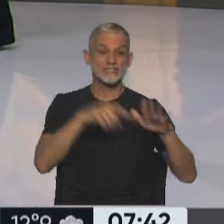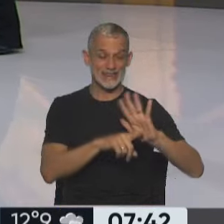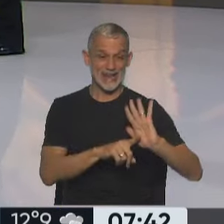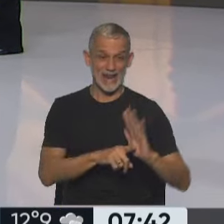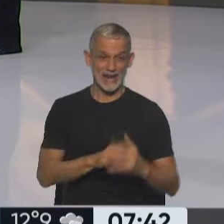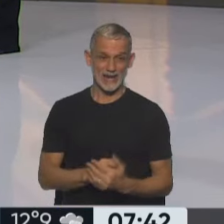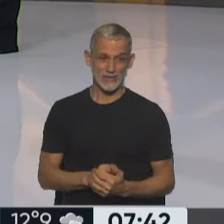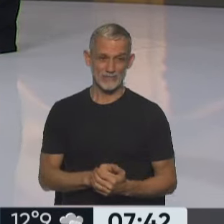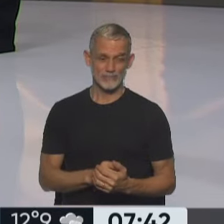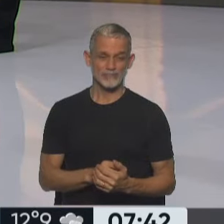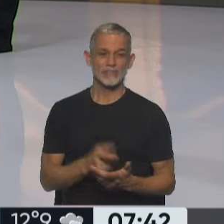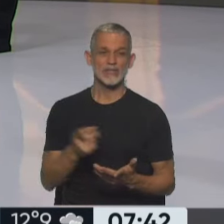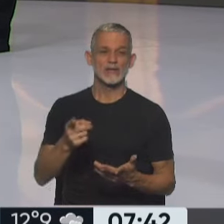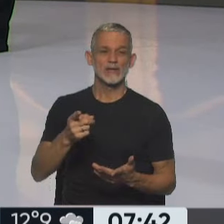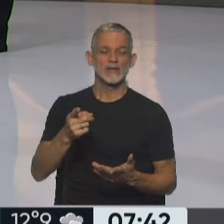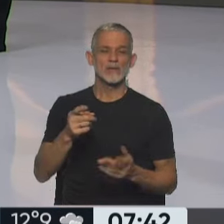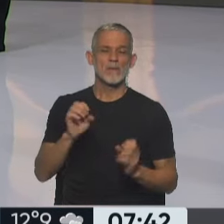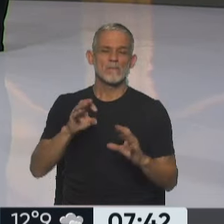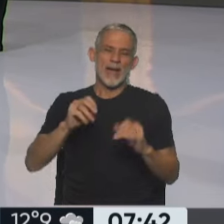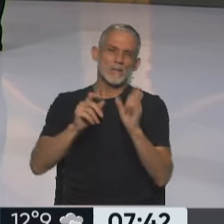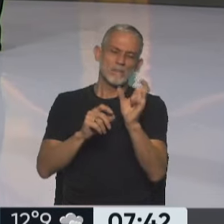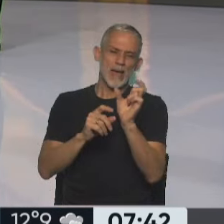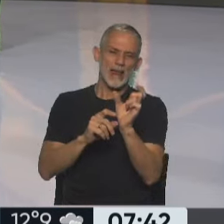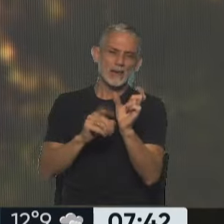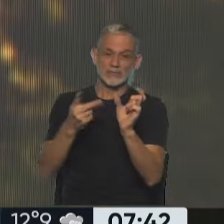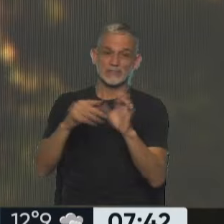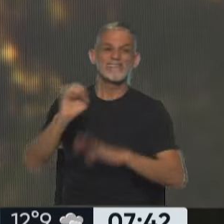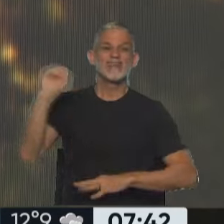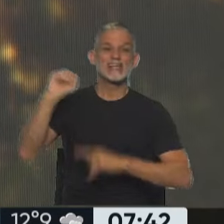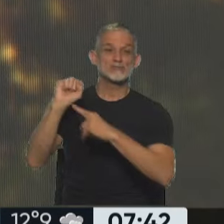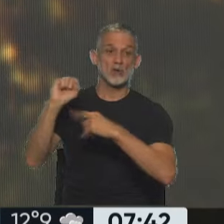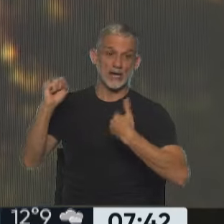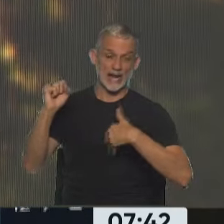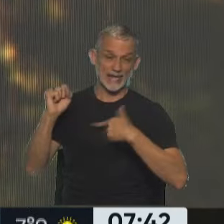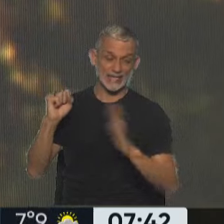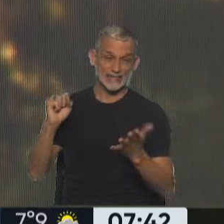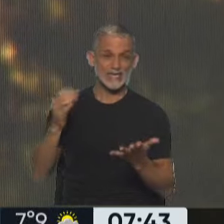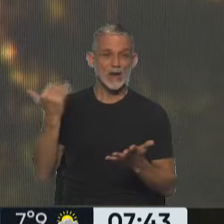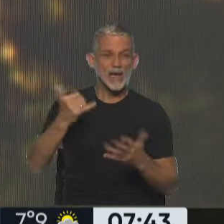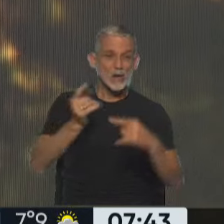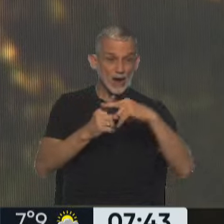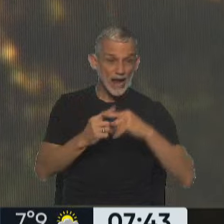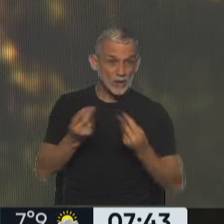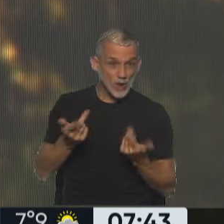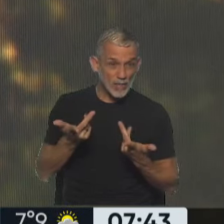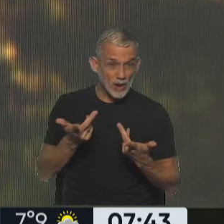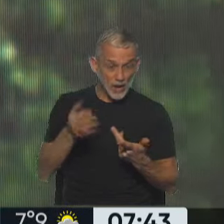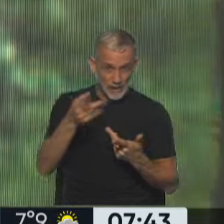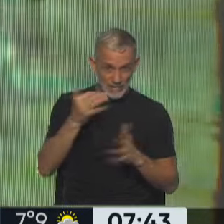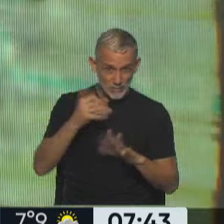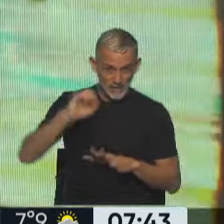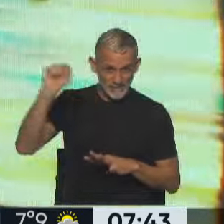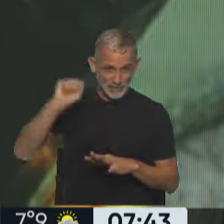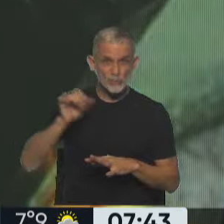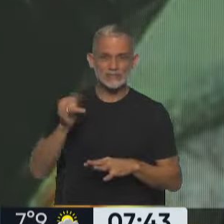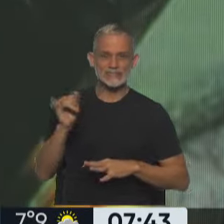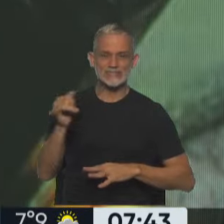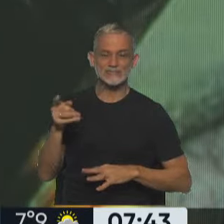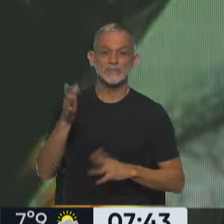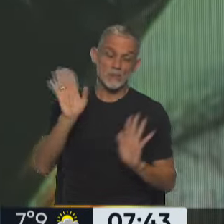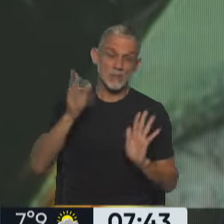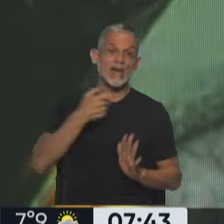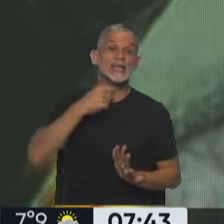palabra no mágica, porque la verdad que es aterradora, que es inflación en la República Argentina. ¿Hay una calculadora también para la inflación? Sí, está muy bueno. Si